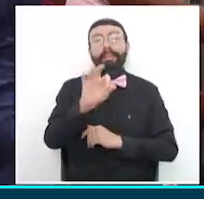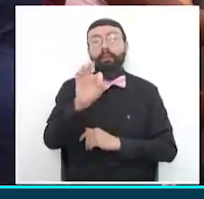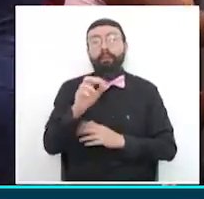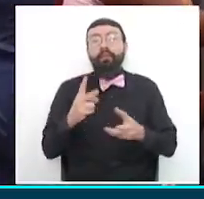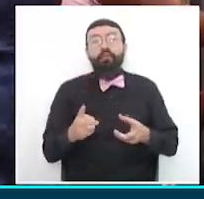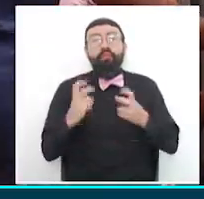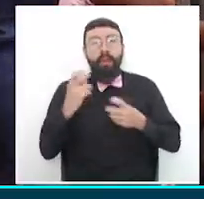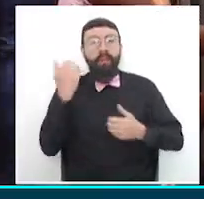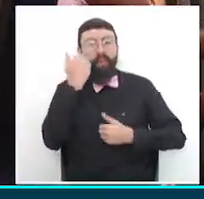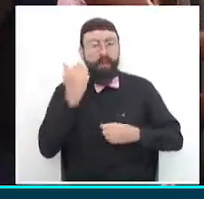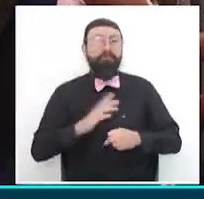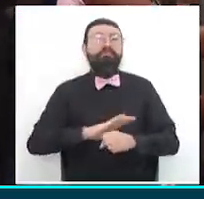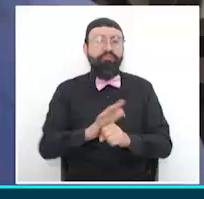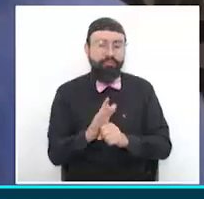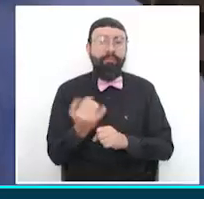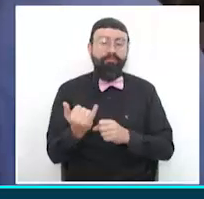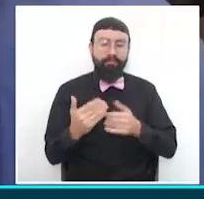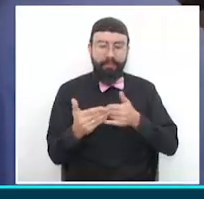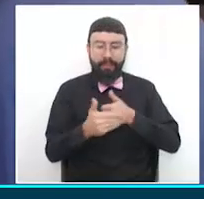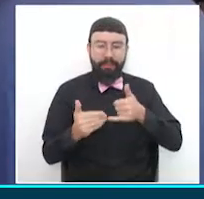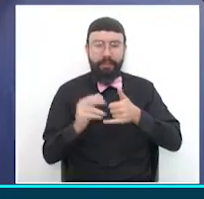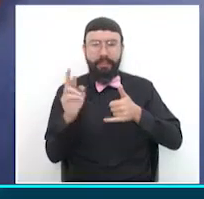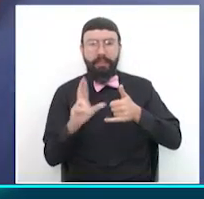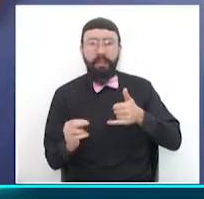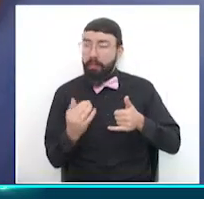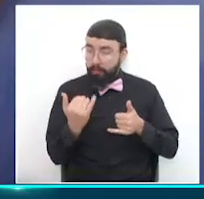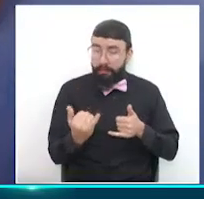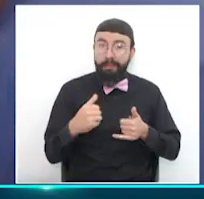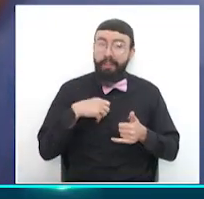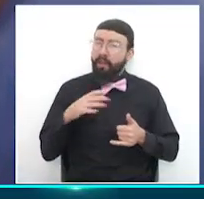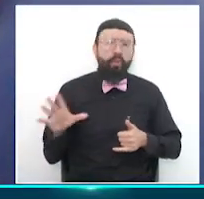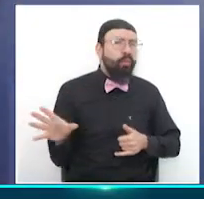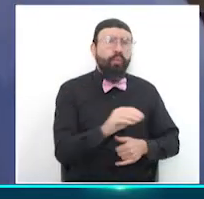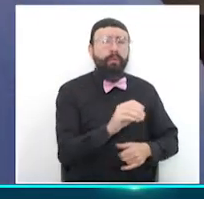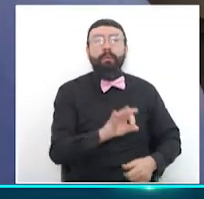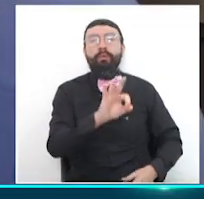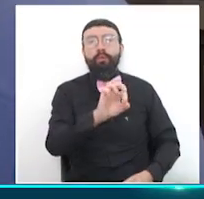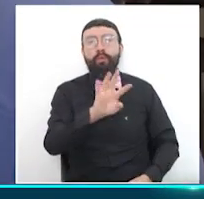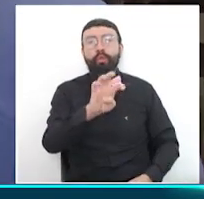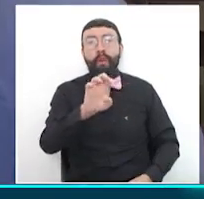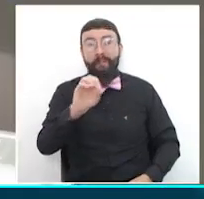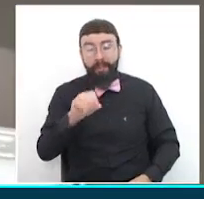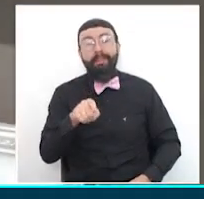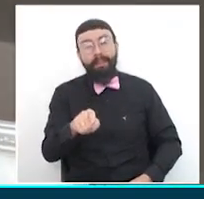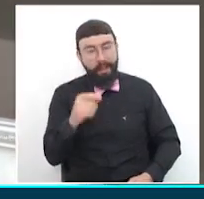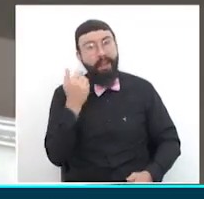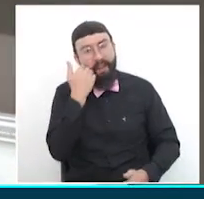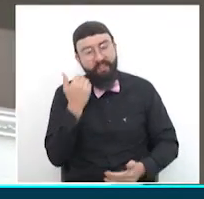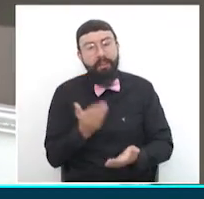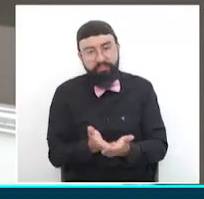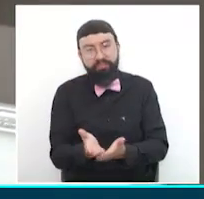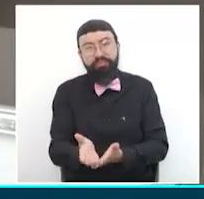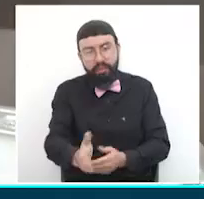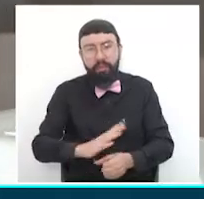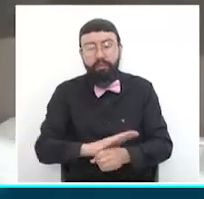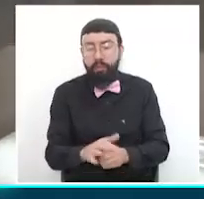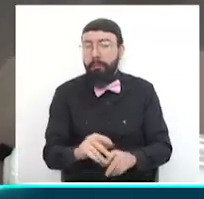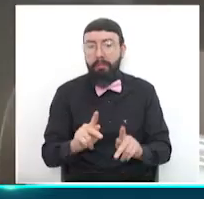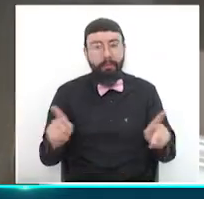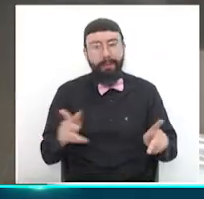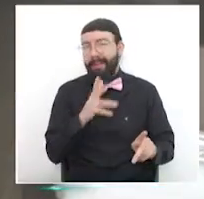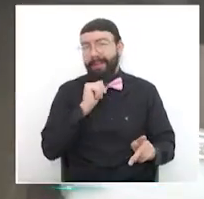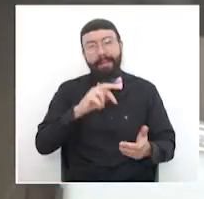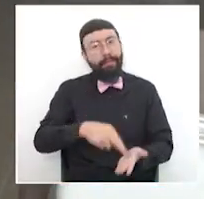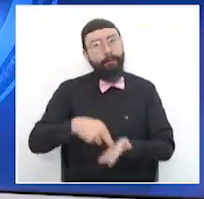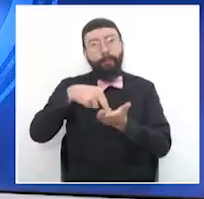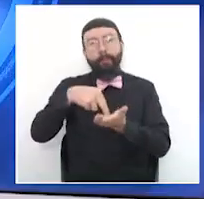por COVID-19. El departamento presenta 890 pacientes activos, personas que aún no se recuperan del